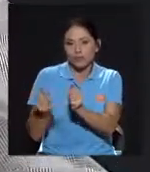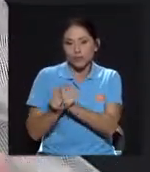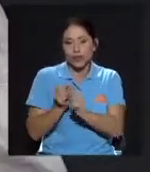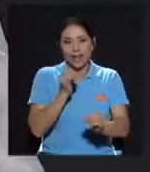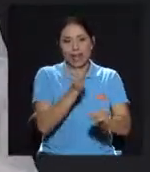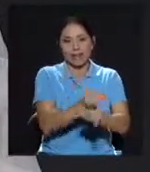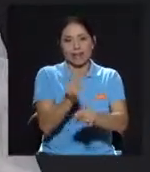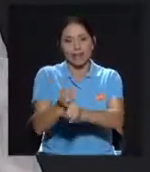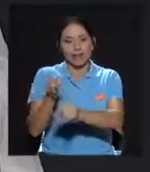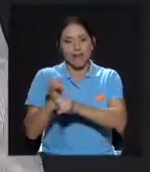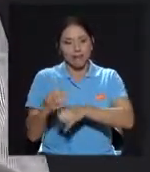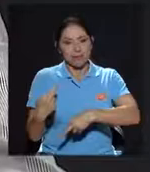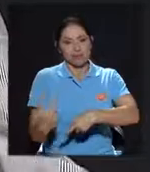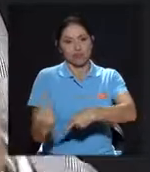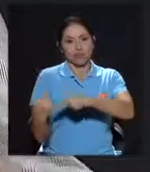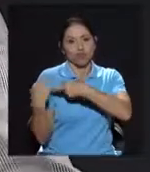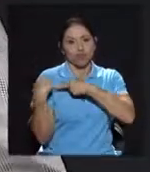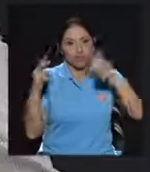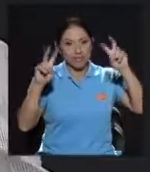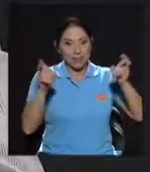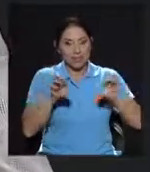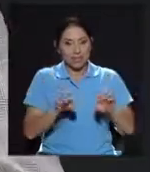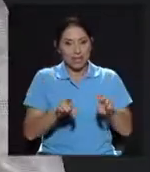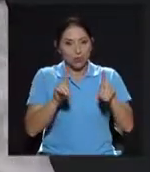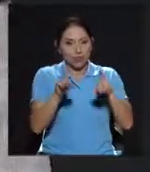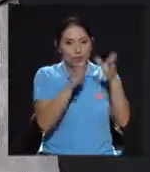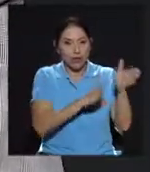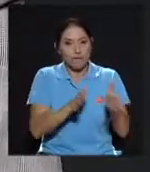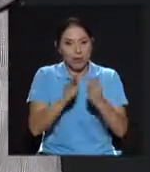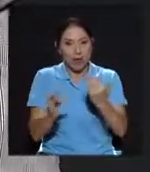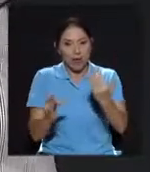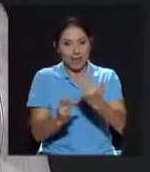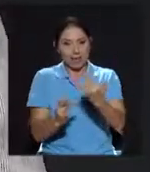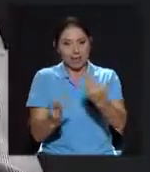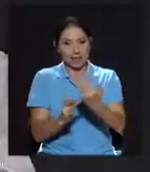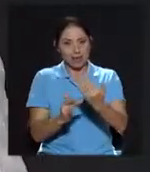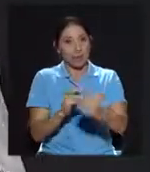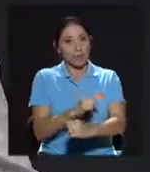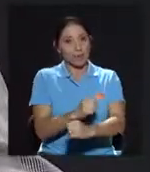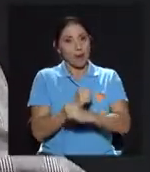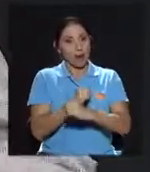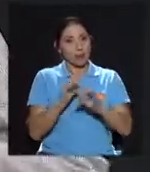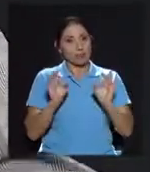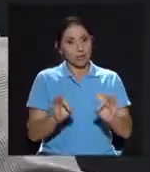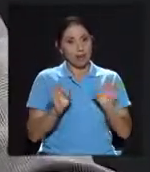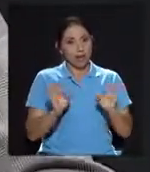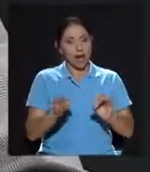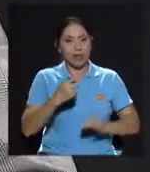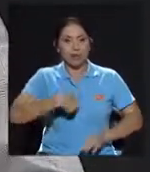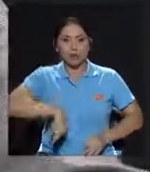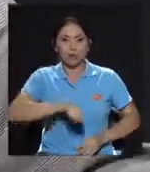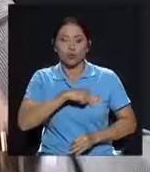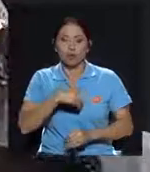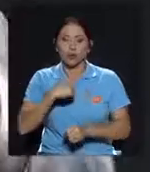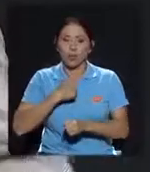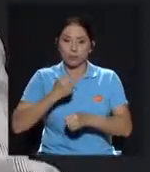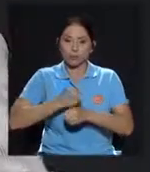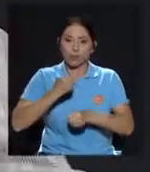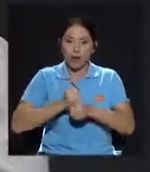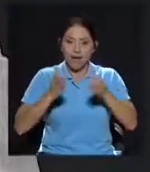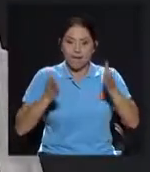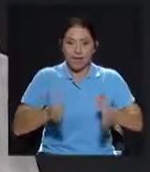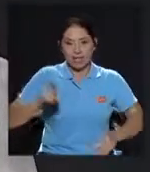que son responsables de los temas de educación y formación técnica para asegurar que tengamos el personal necesario para seguir